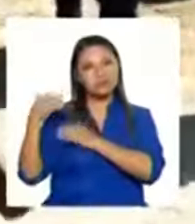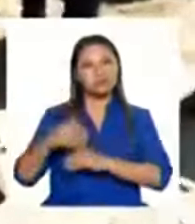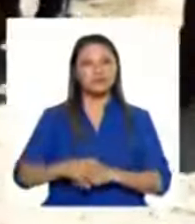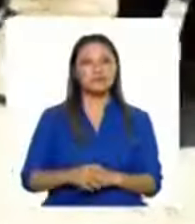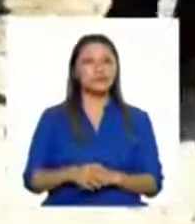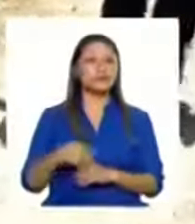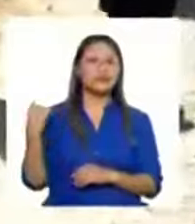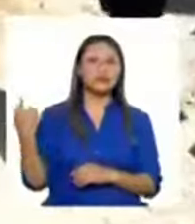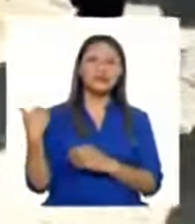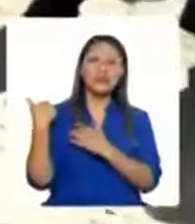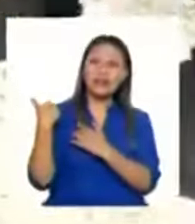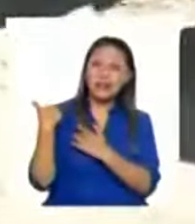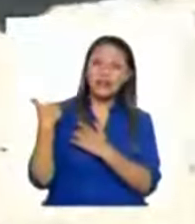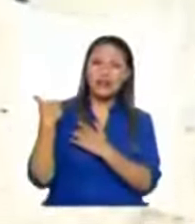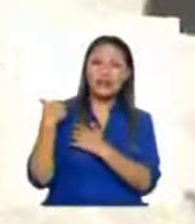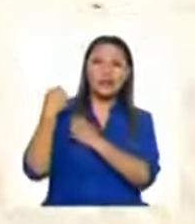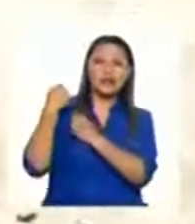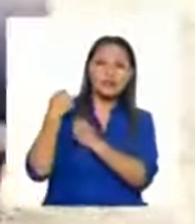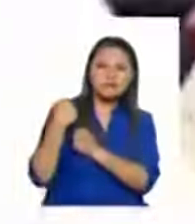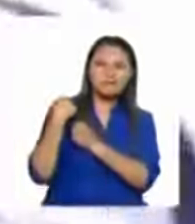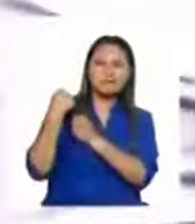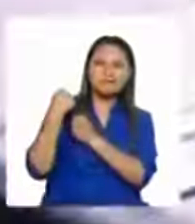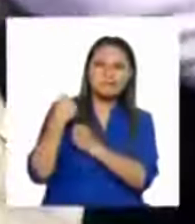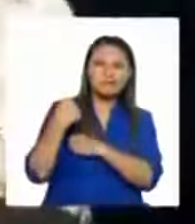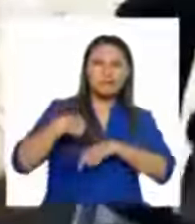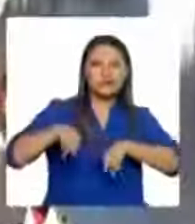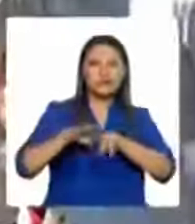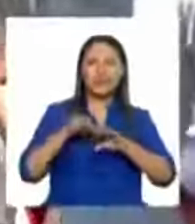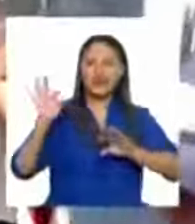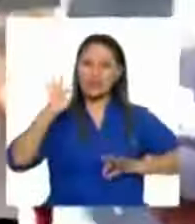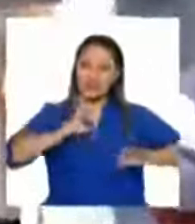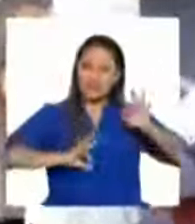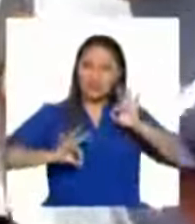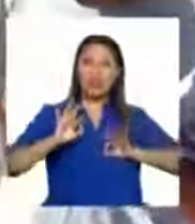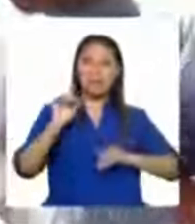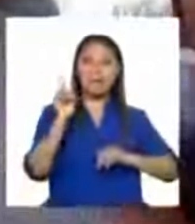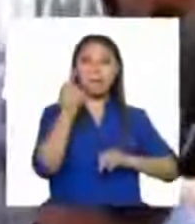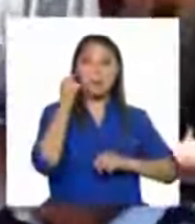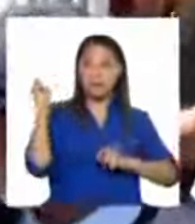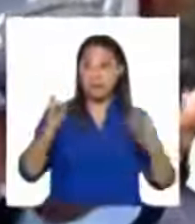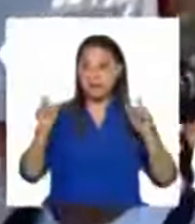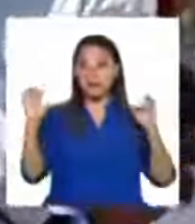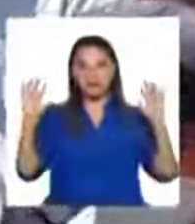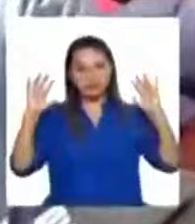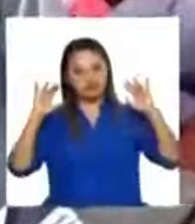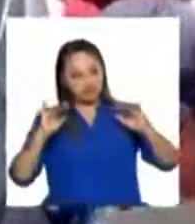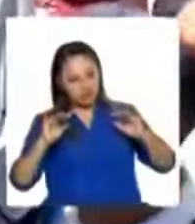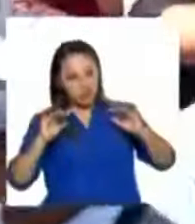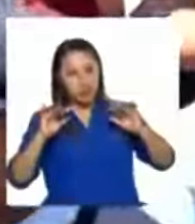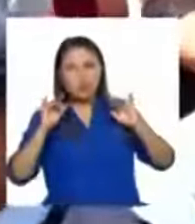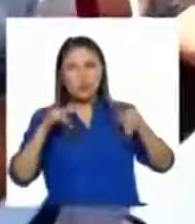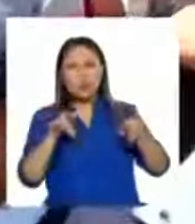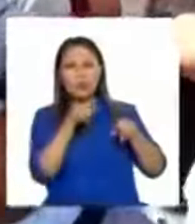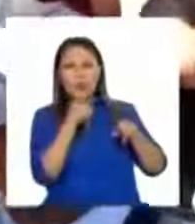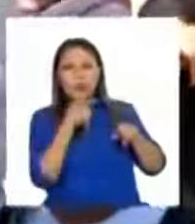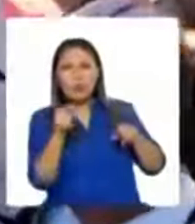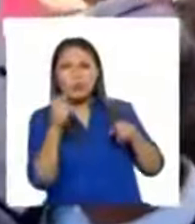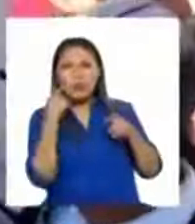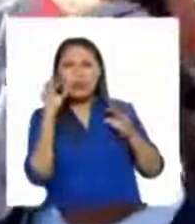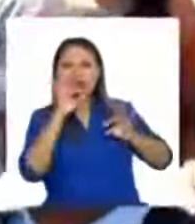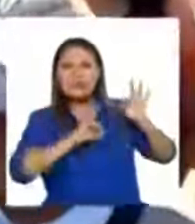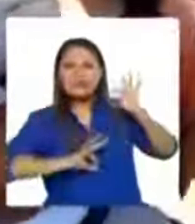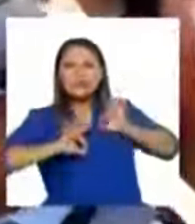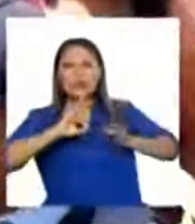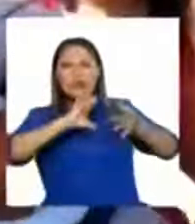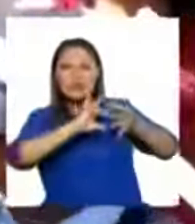espíritu. Fue el calvario de Cristo en su camino a la cruz. Por primera vez, vecinos del Cerro El Pino en La Victoria revivieron el